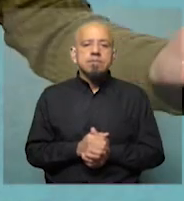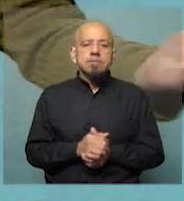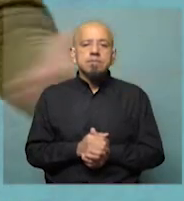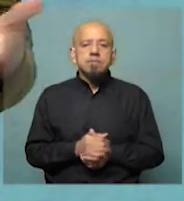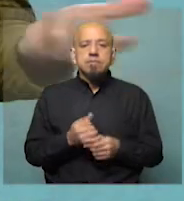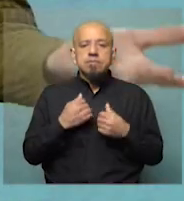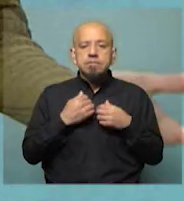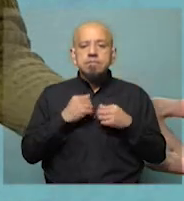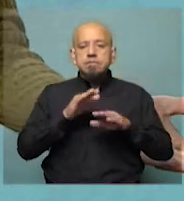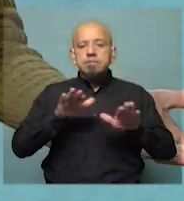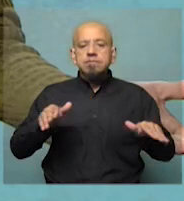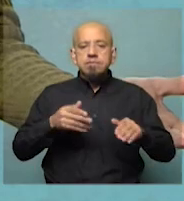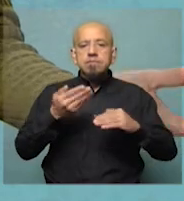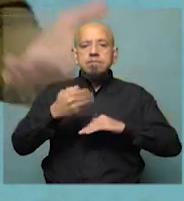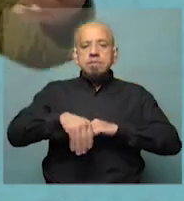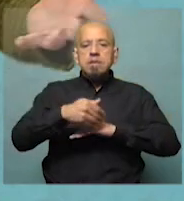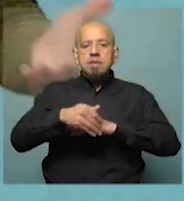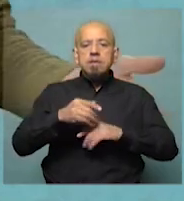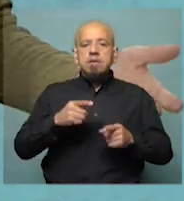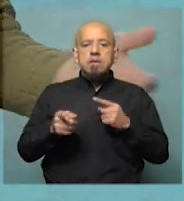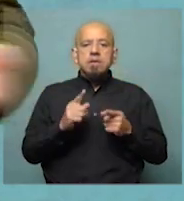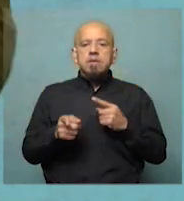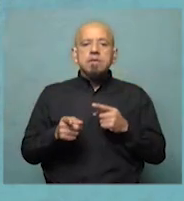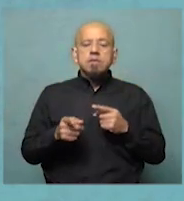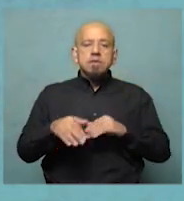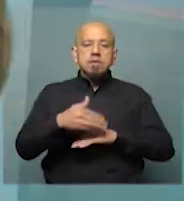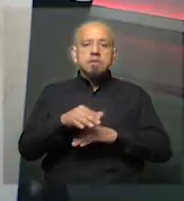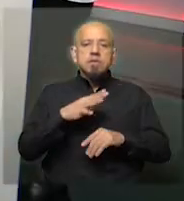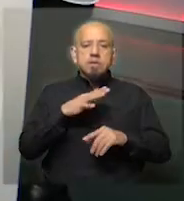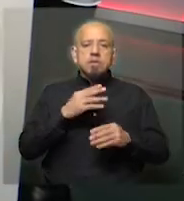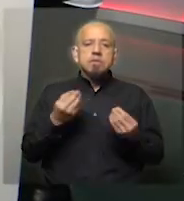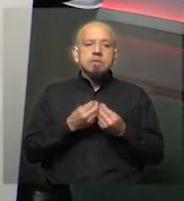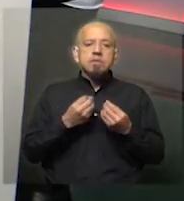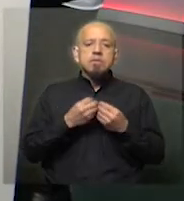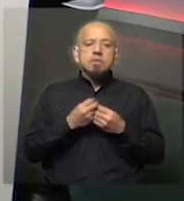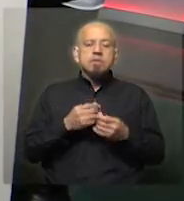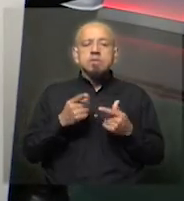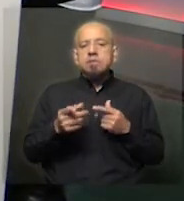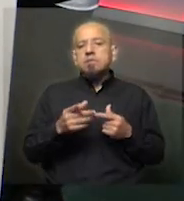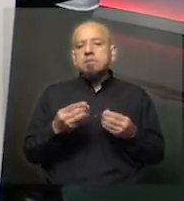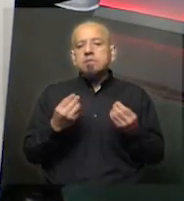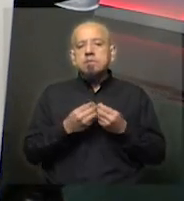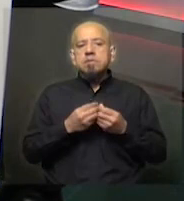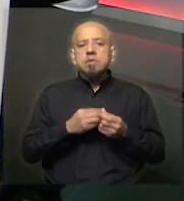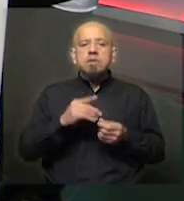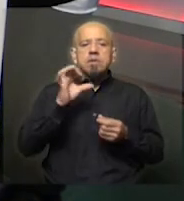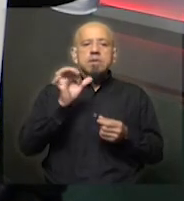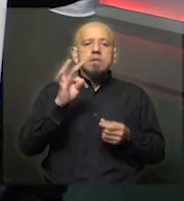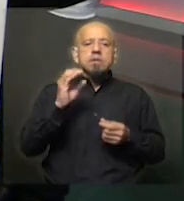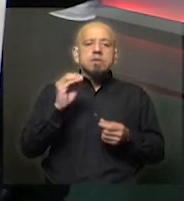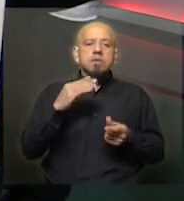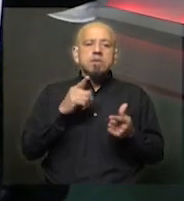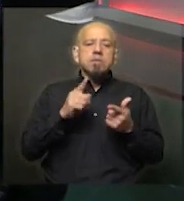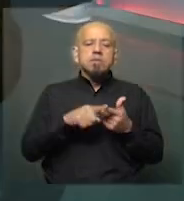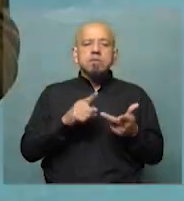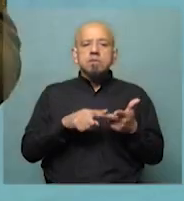Cuando éramos chicos nos criamos en la calle, ¿no? Nos criamos jugando en la calle. Acá hay un montón de esos juegos, el pico, sí, el cordón, el stop, la mancha, la